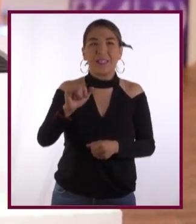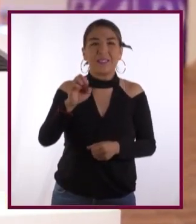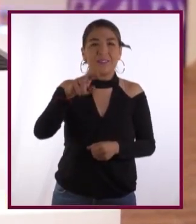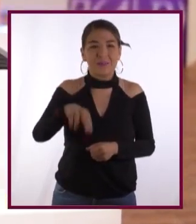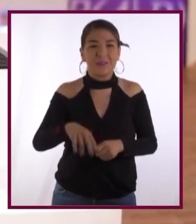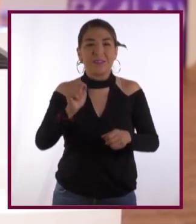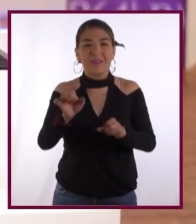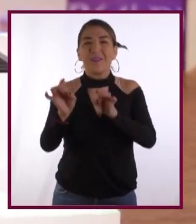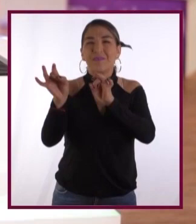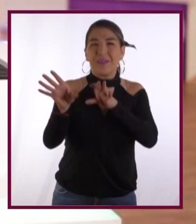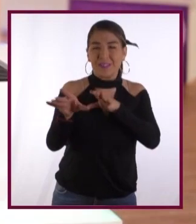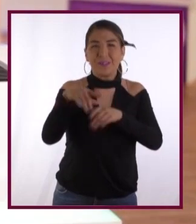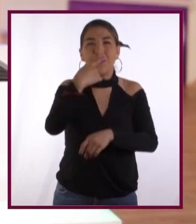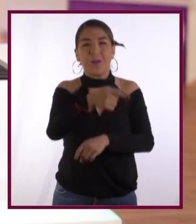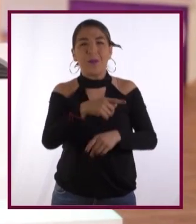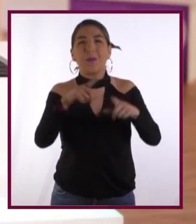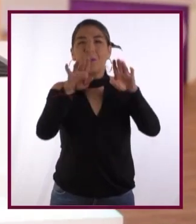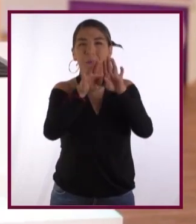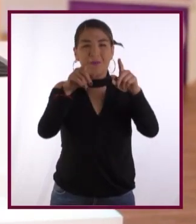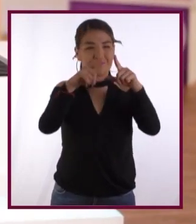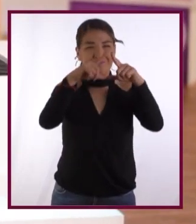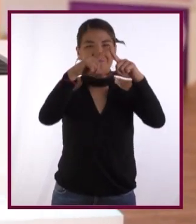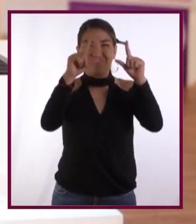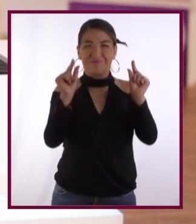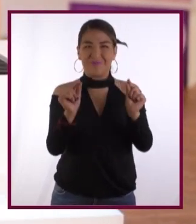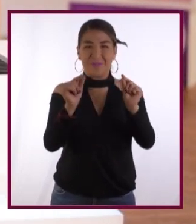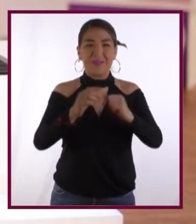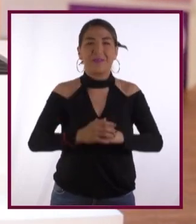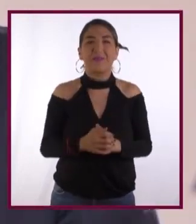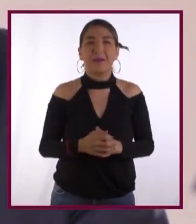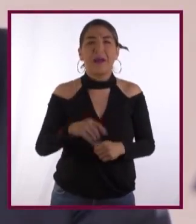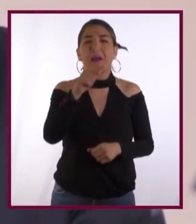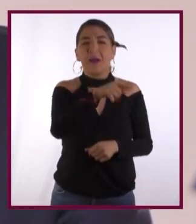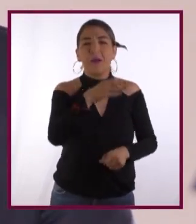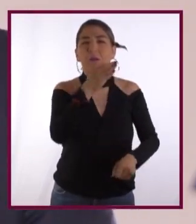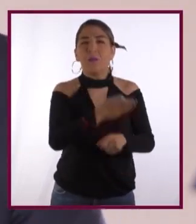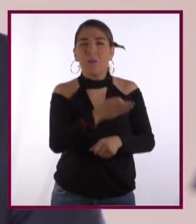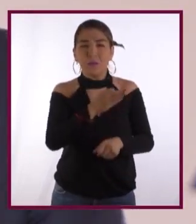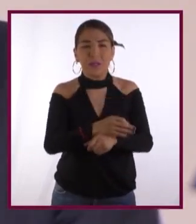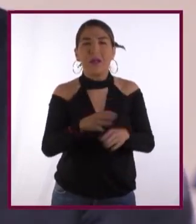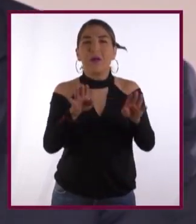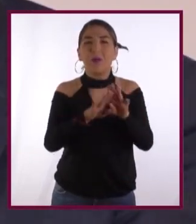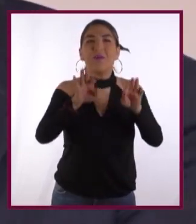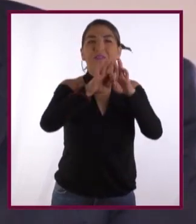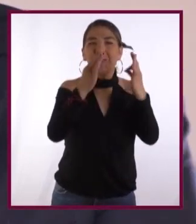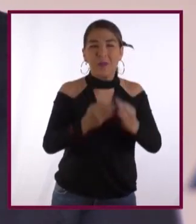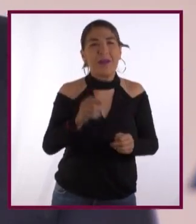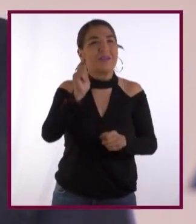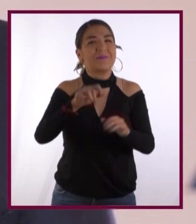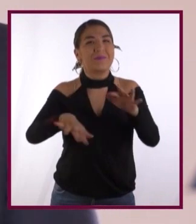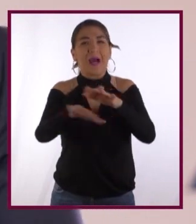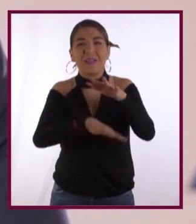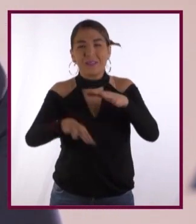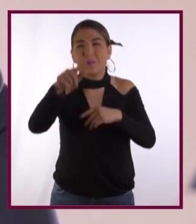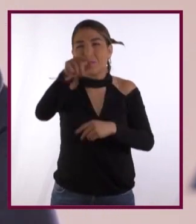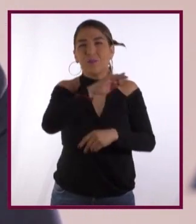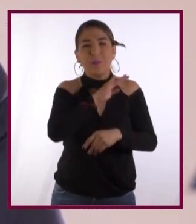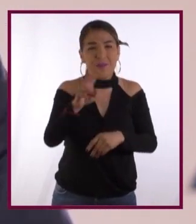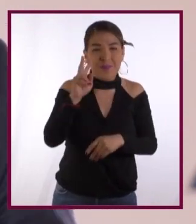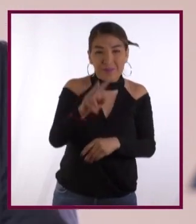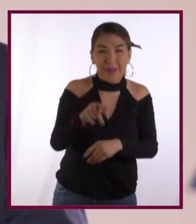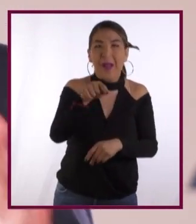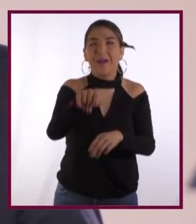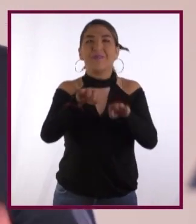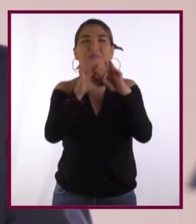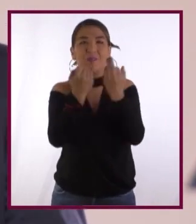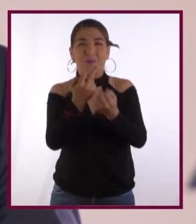tipo de teselación, que es la de la flecha y el papalote. Esto porque posteriormente les mostraremos algunas figuras básicas que se